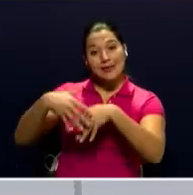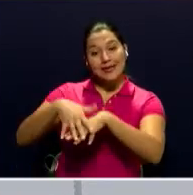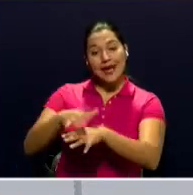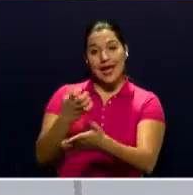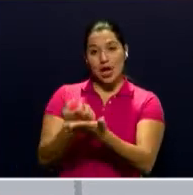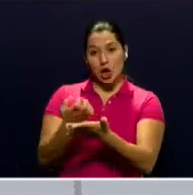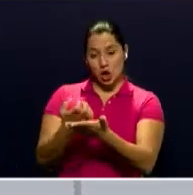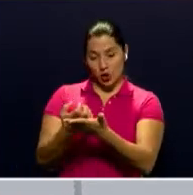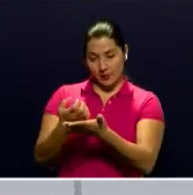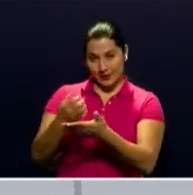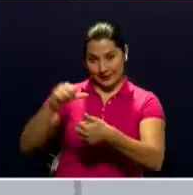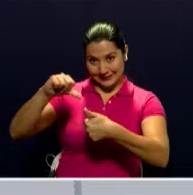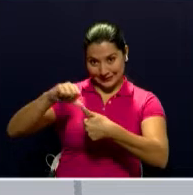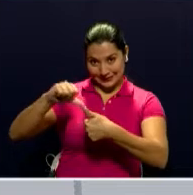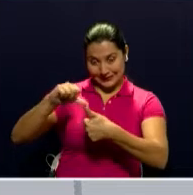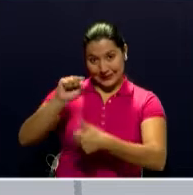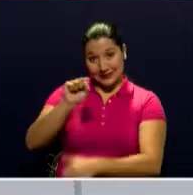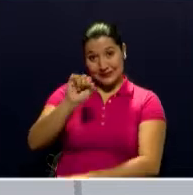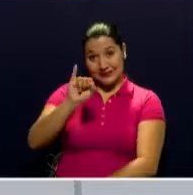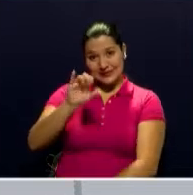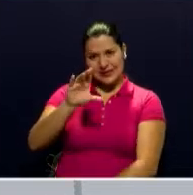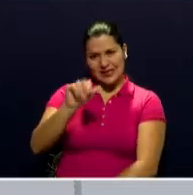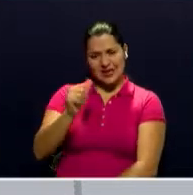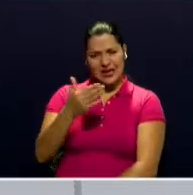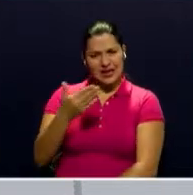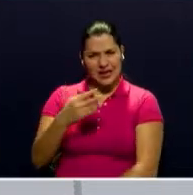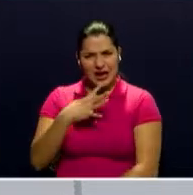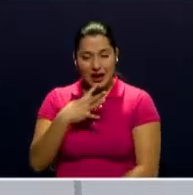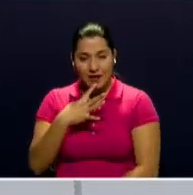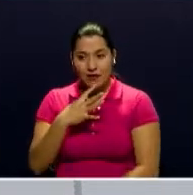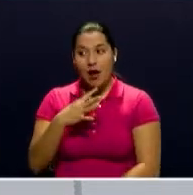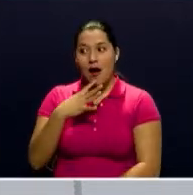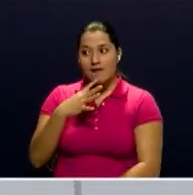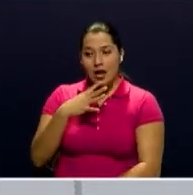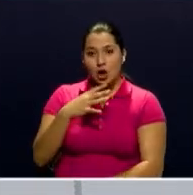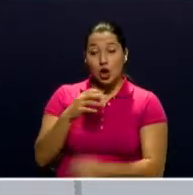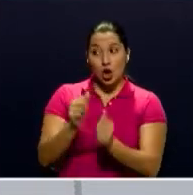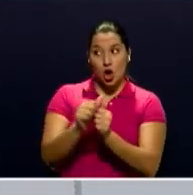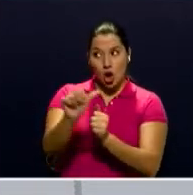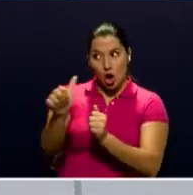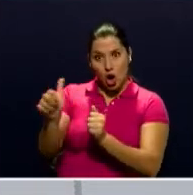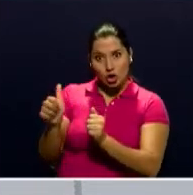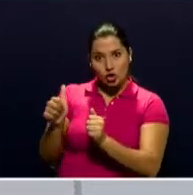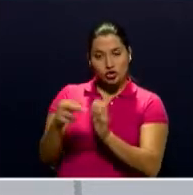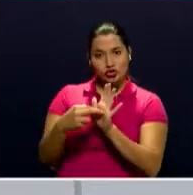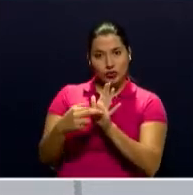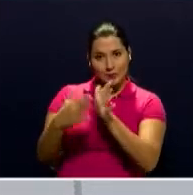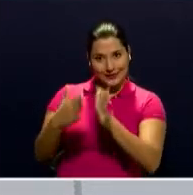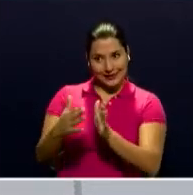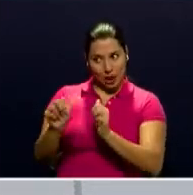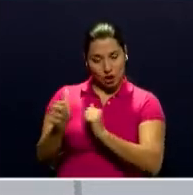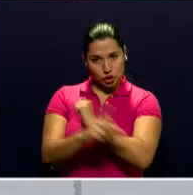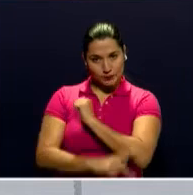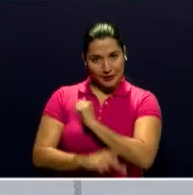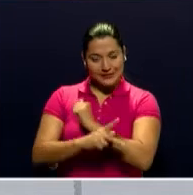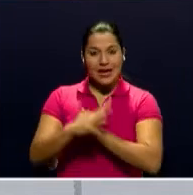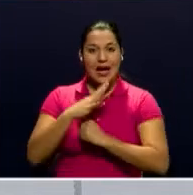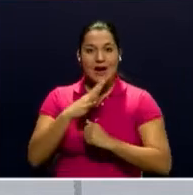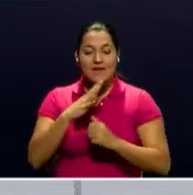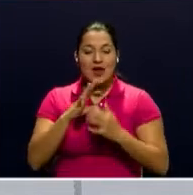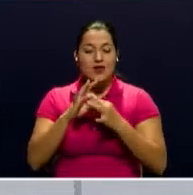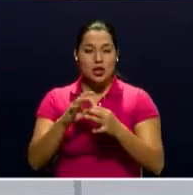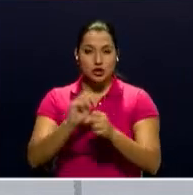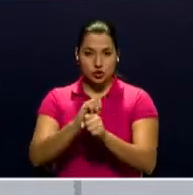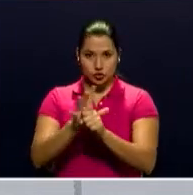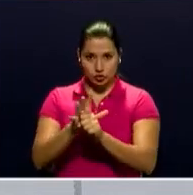Económica Centroamericana, SICA, en el cual hablaban todos los temas importantes en torno al COVID-19. Estas son parte de las declaraciones